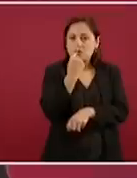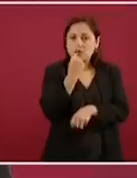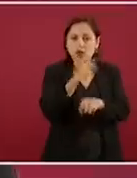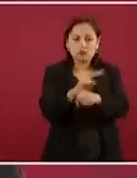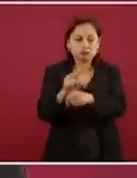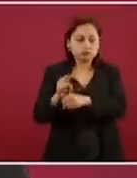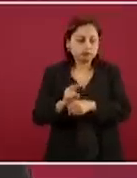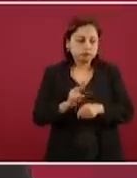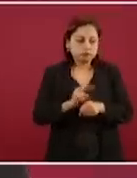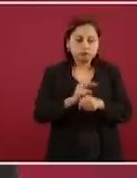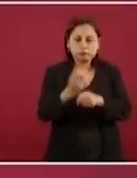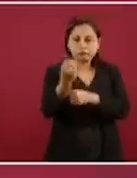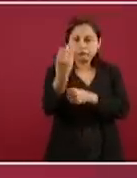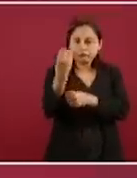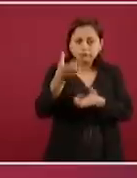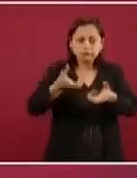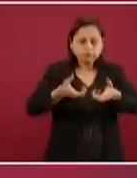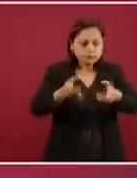policía